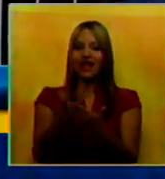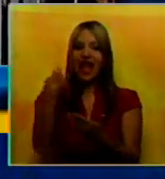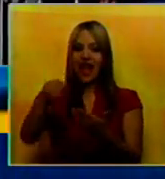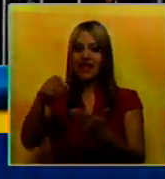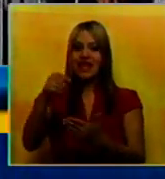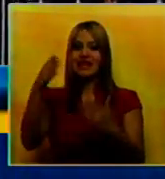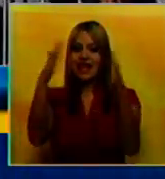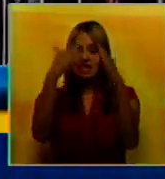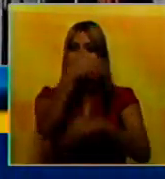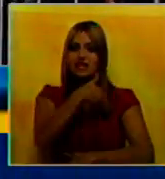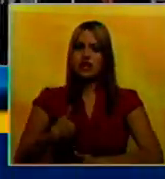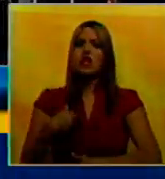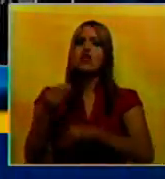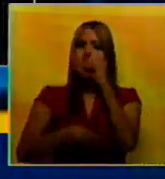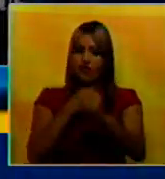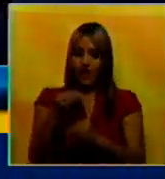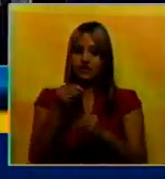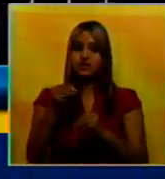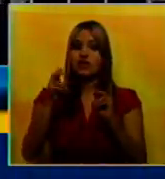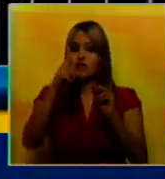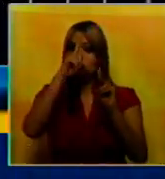calle, recibiremos el año.